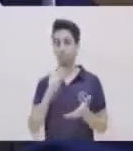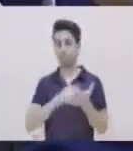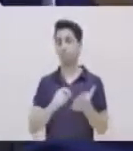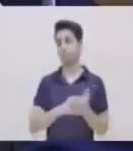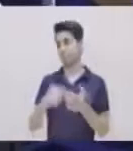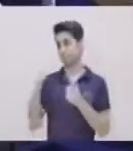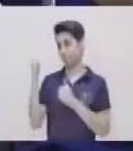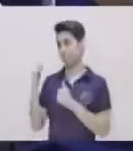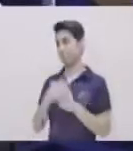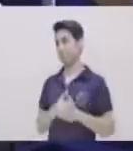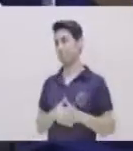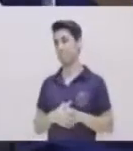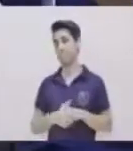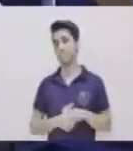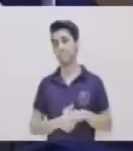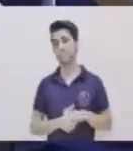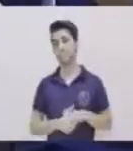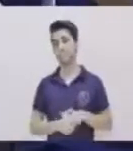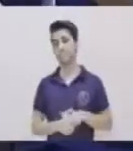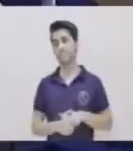Puedes escribir sobre esto.